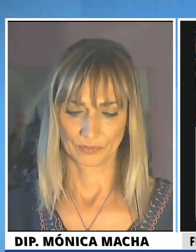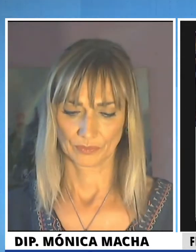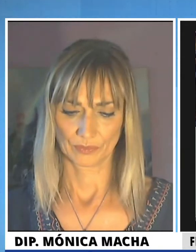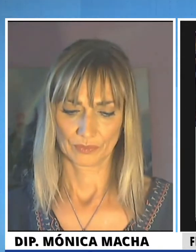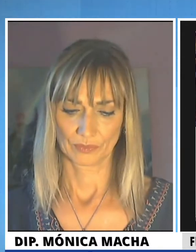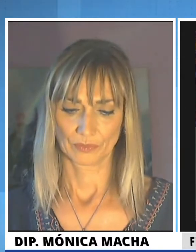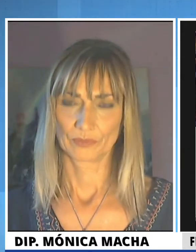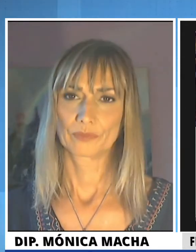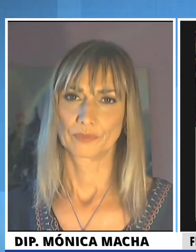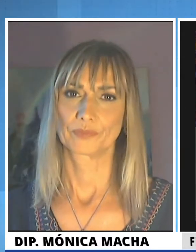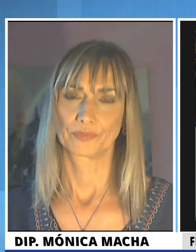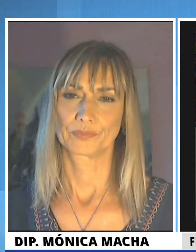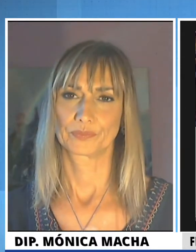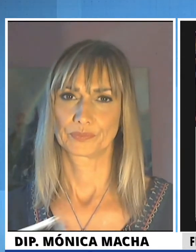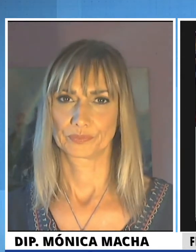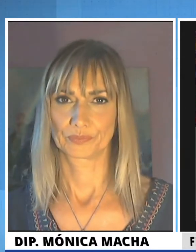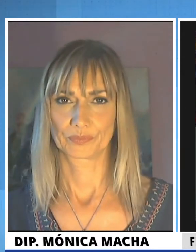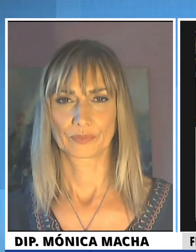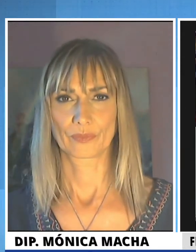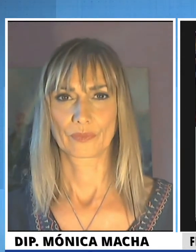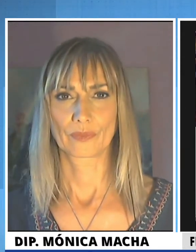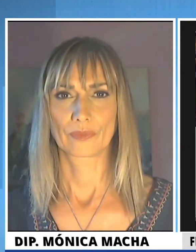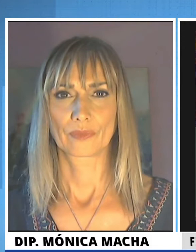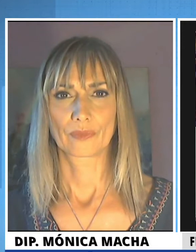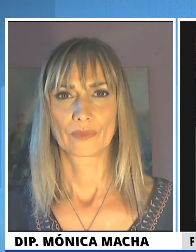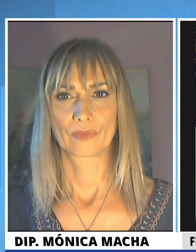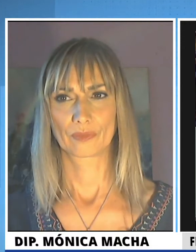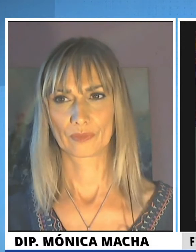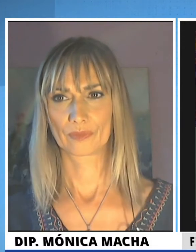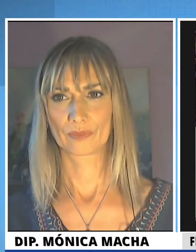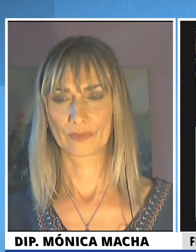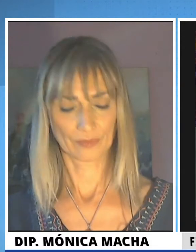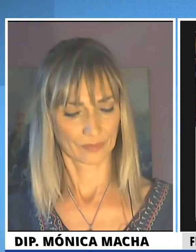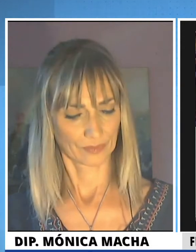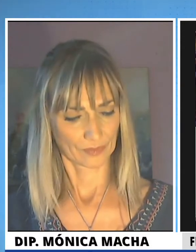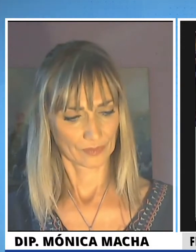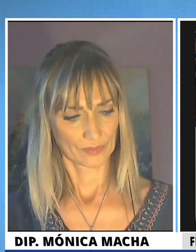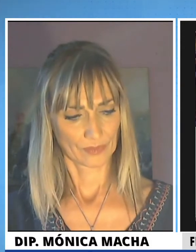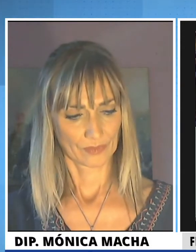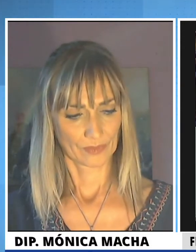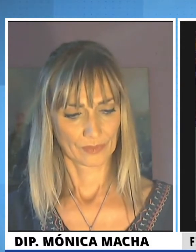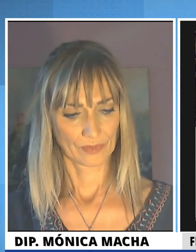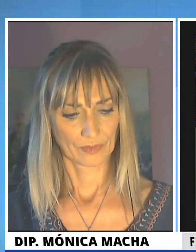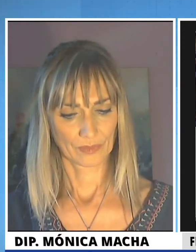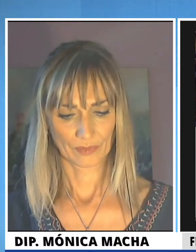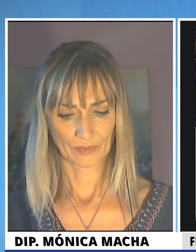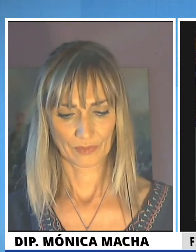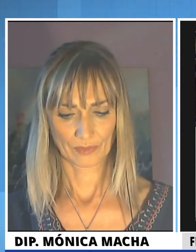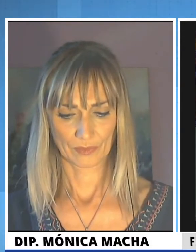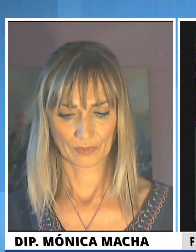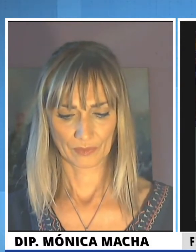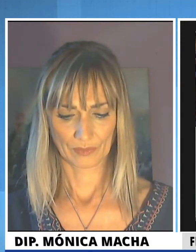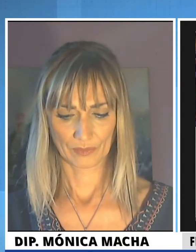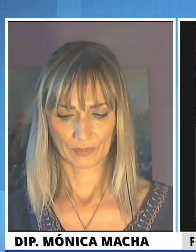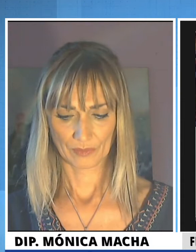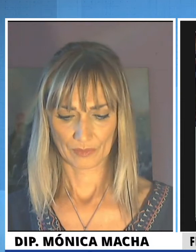realmente sería es parte de, digamos, de hacer toda la cuestión mucho más accesible. Y también coincido con lo que dice